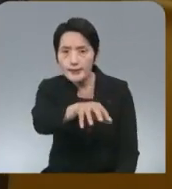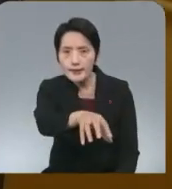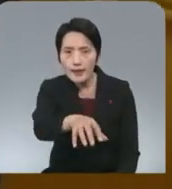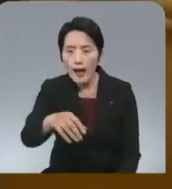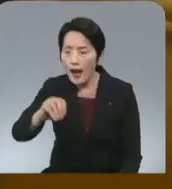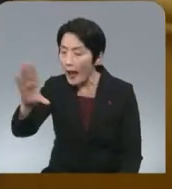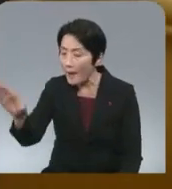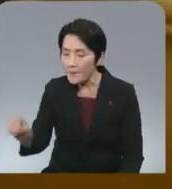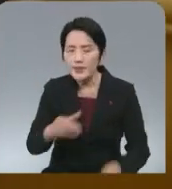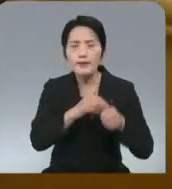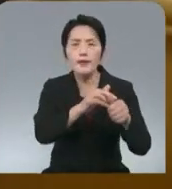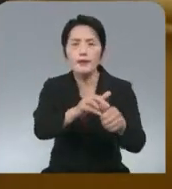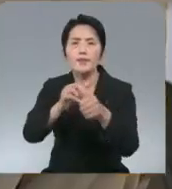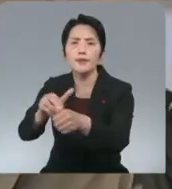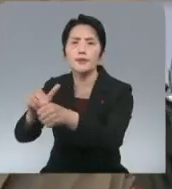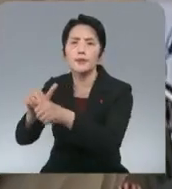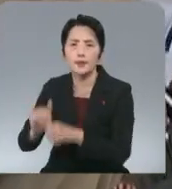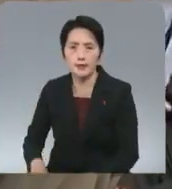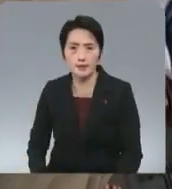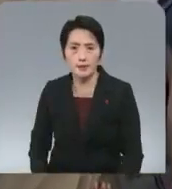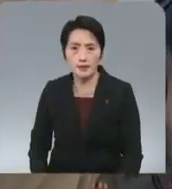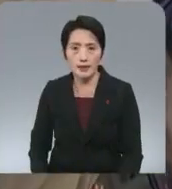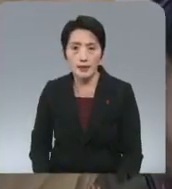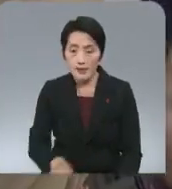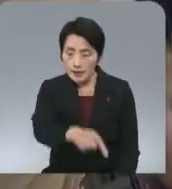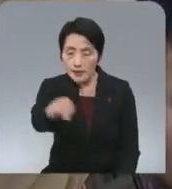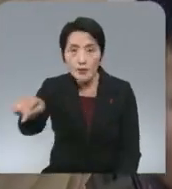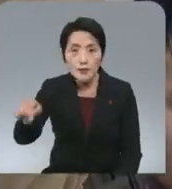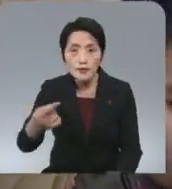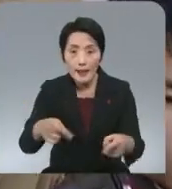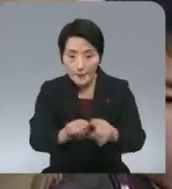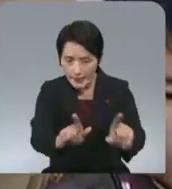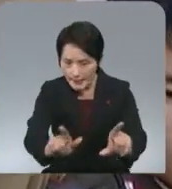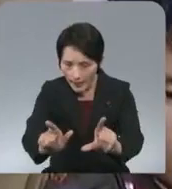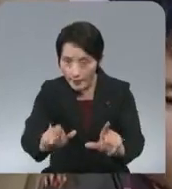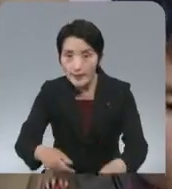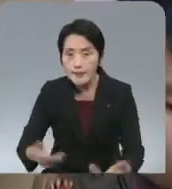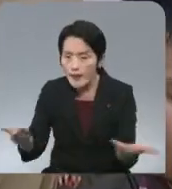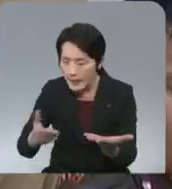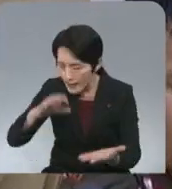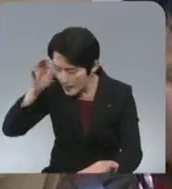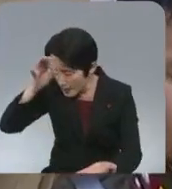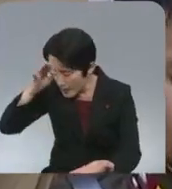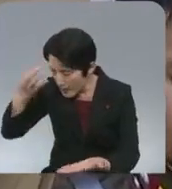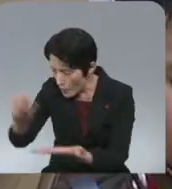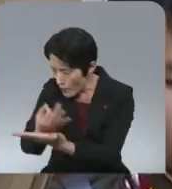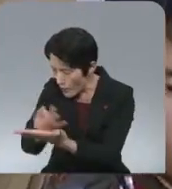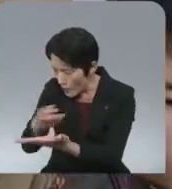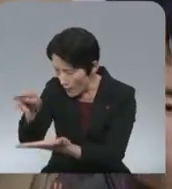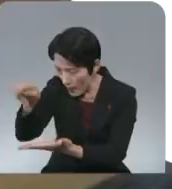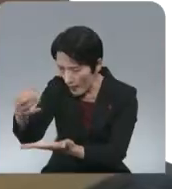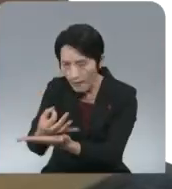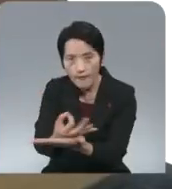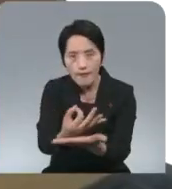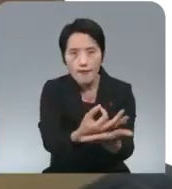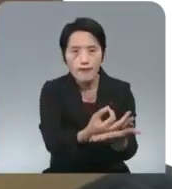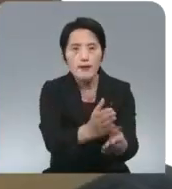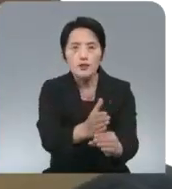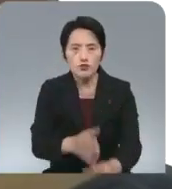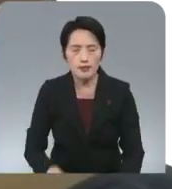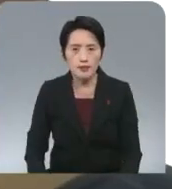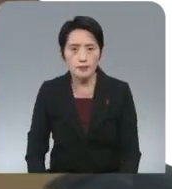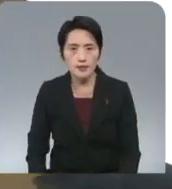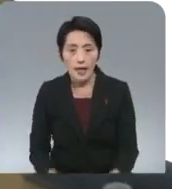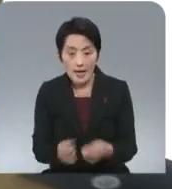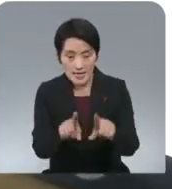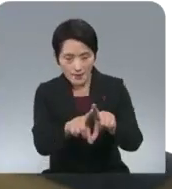del Norte a fin de impedir que accedan a Divisas extranjeras para ampliar su programa balístico nuclear tras examinar varias páginas